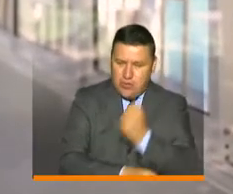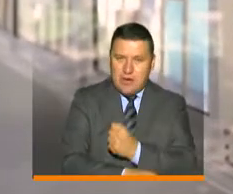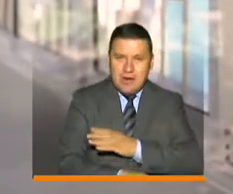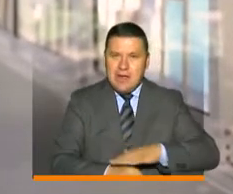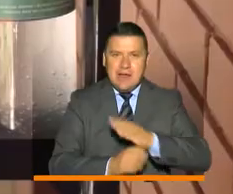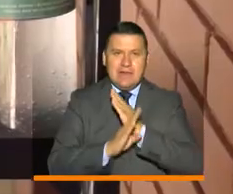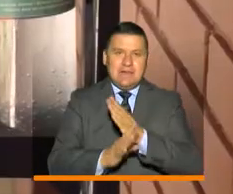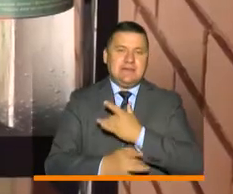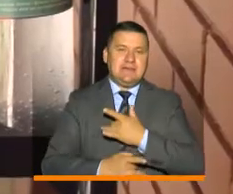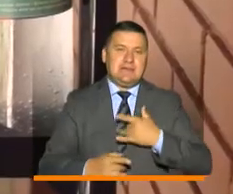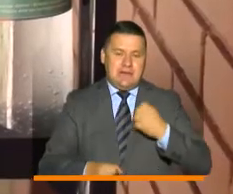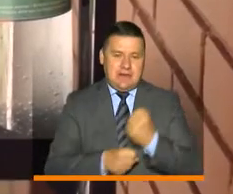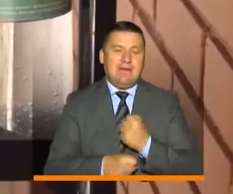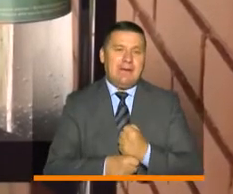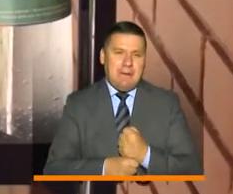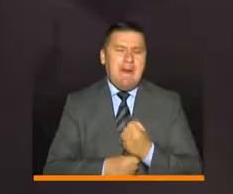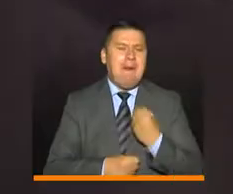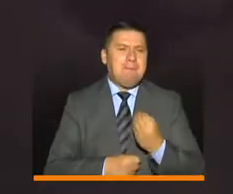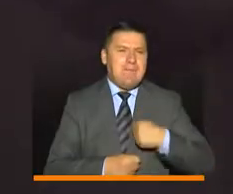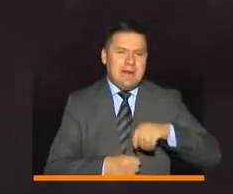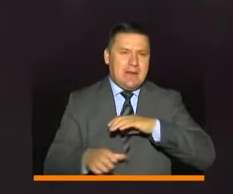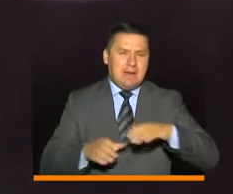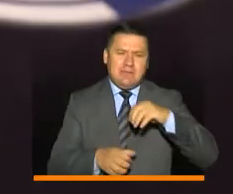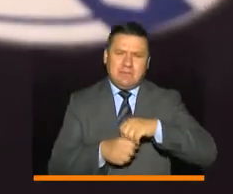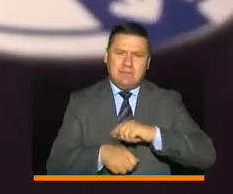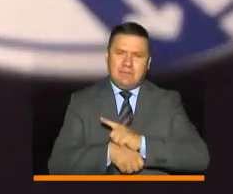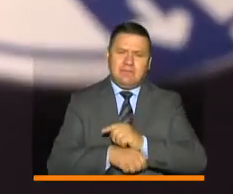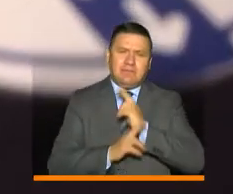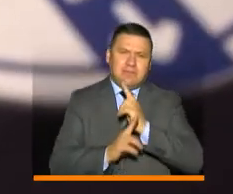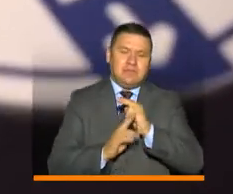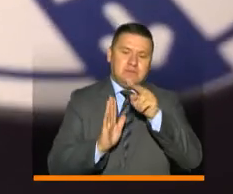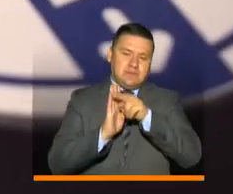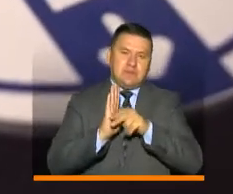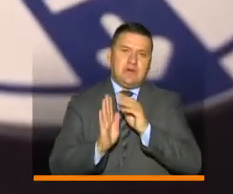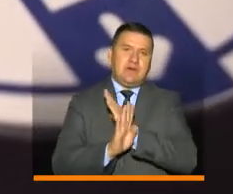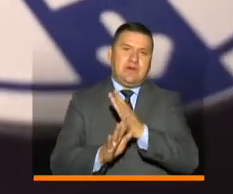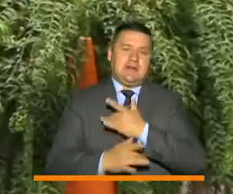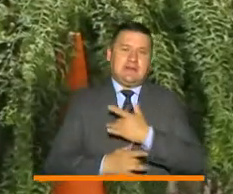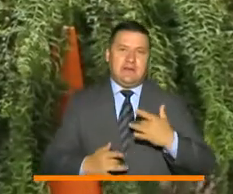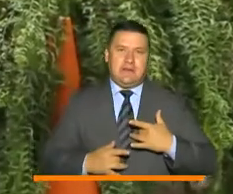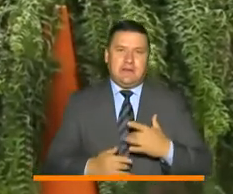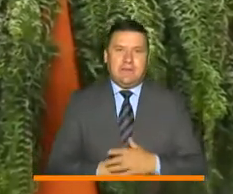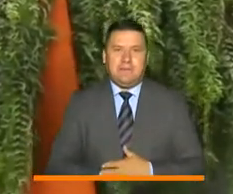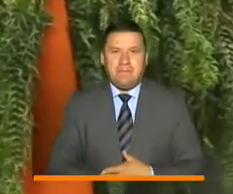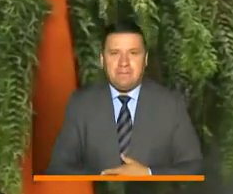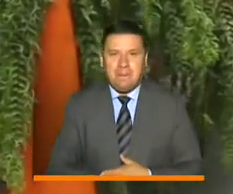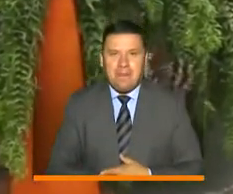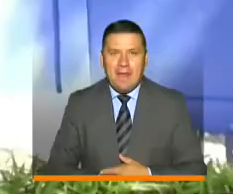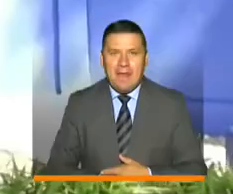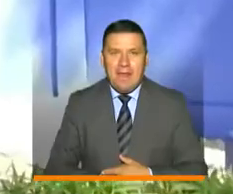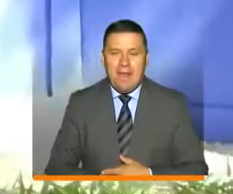área de seguridad y salud en el trabajo para que se ejecuten de manera efectiva los protocolos de bioseguridad.